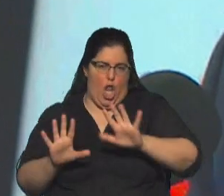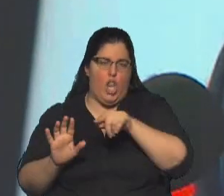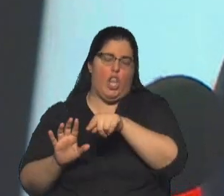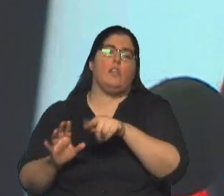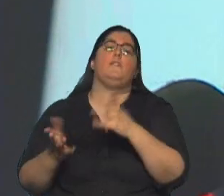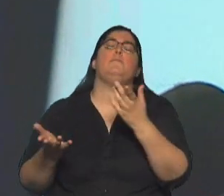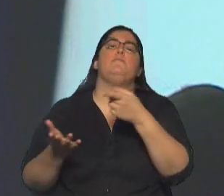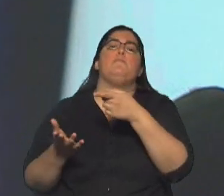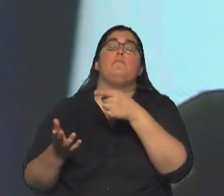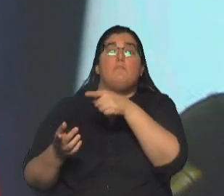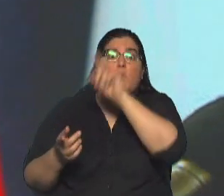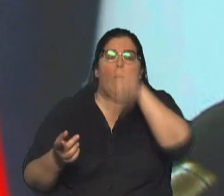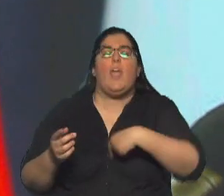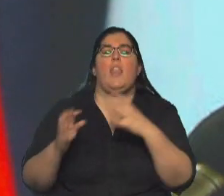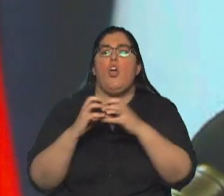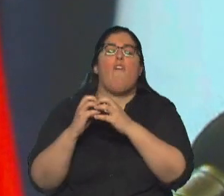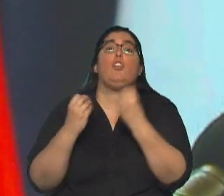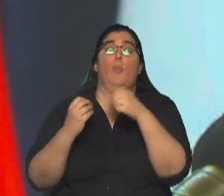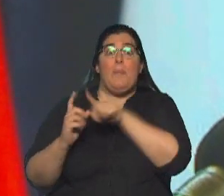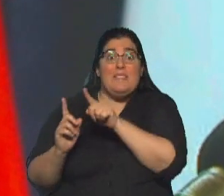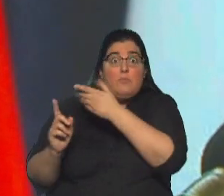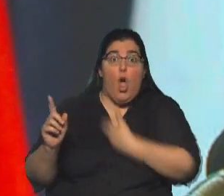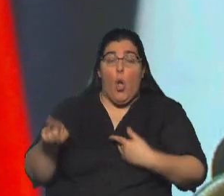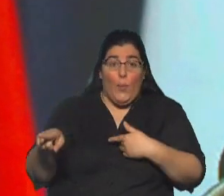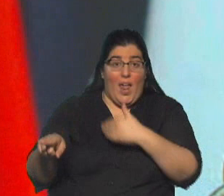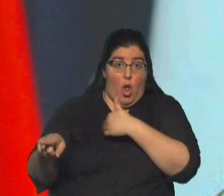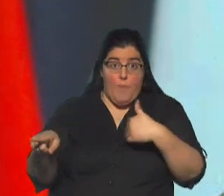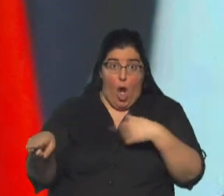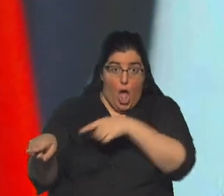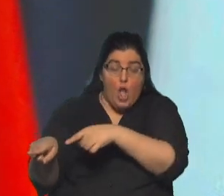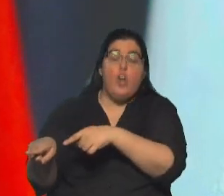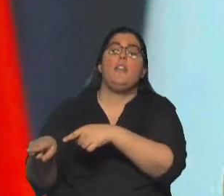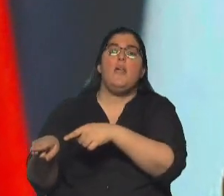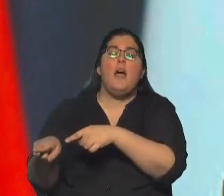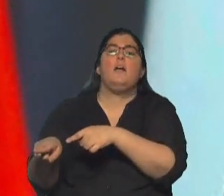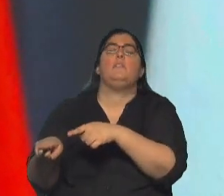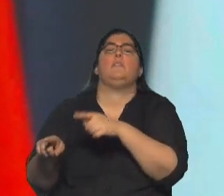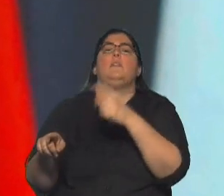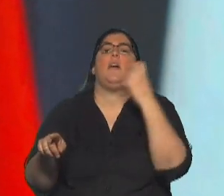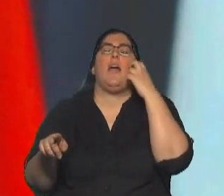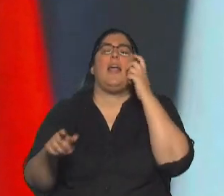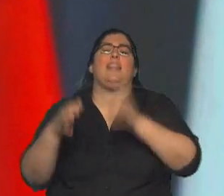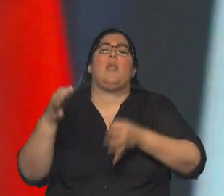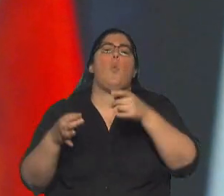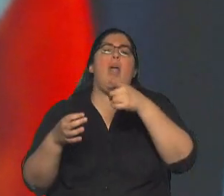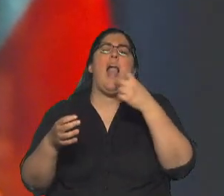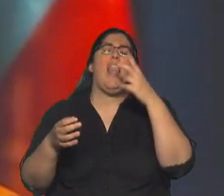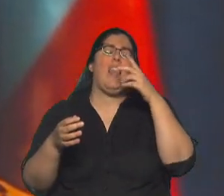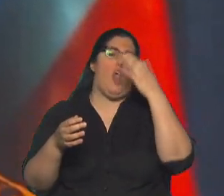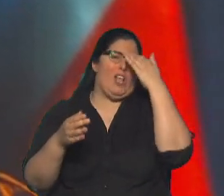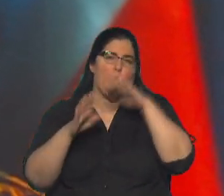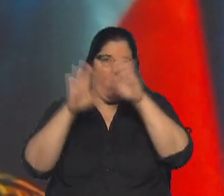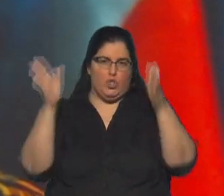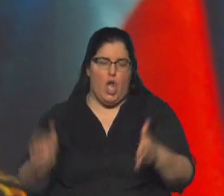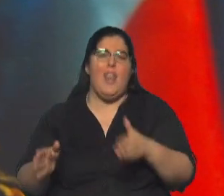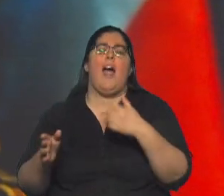un conflicto cuando este gobierno llevó una consulta a los tribunales constitucionales con respecto a qué es lo